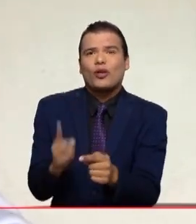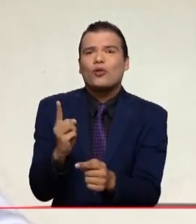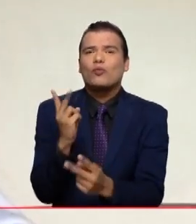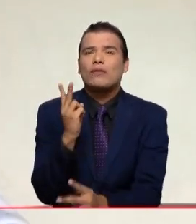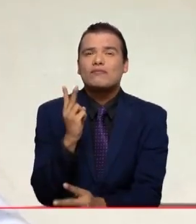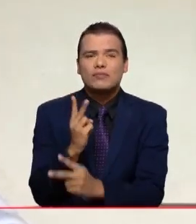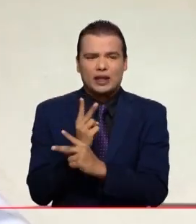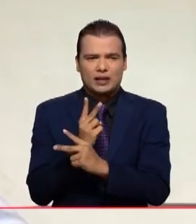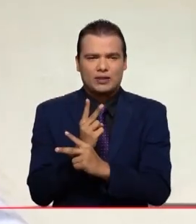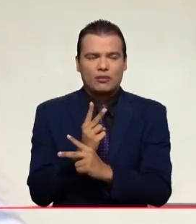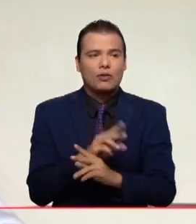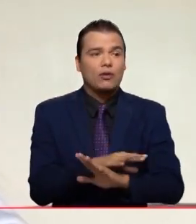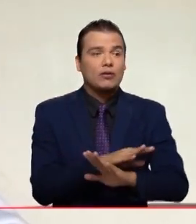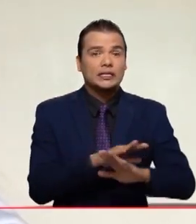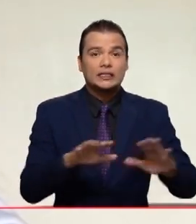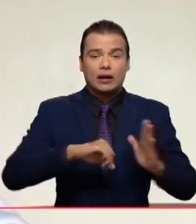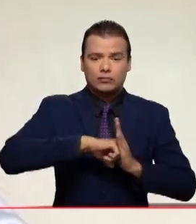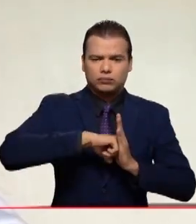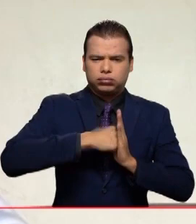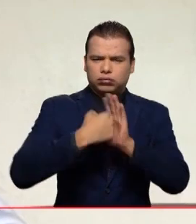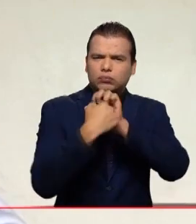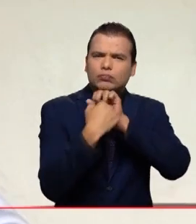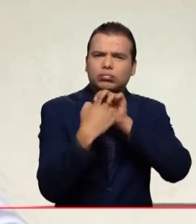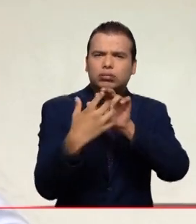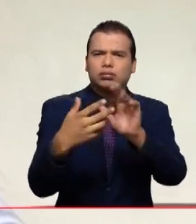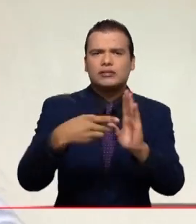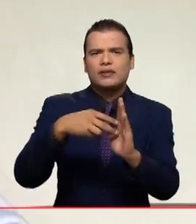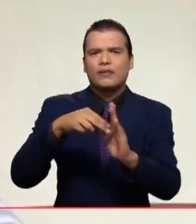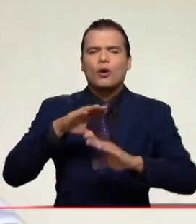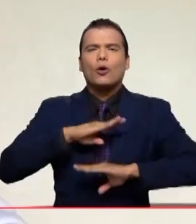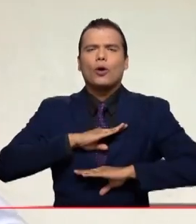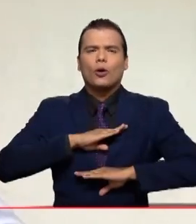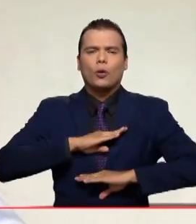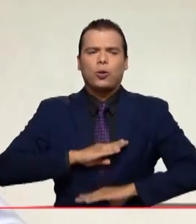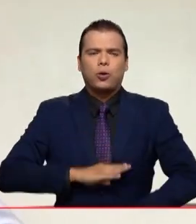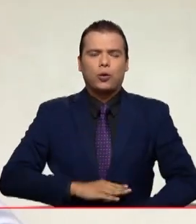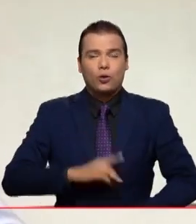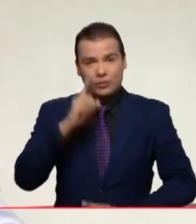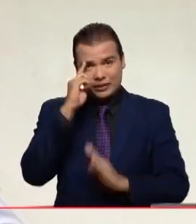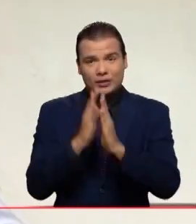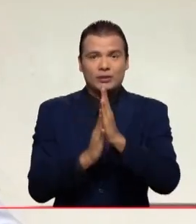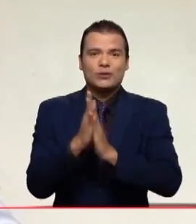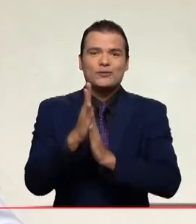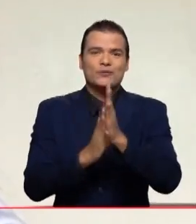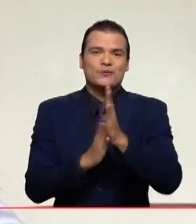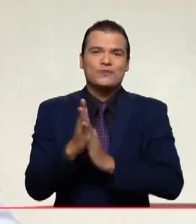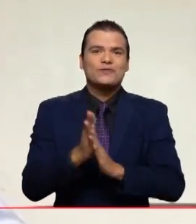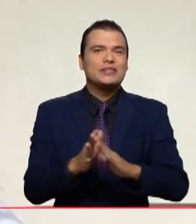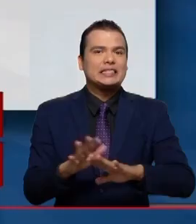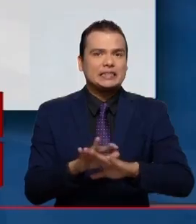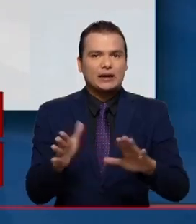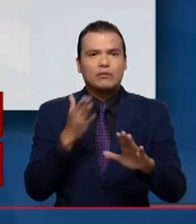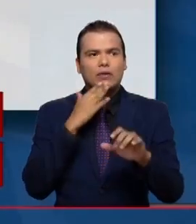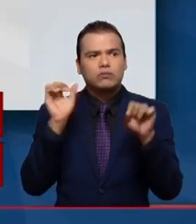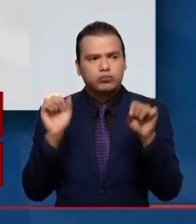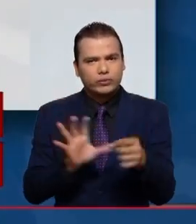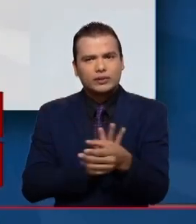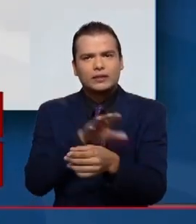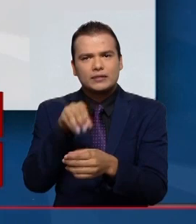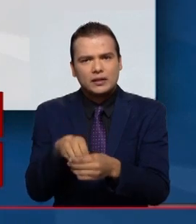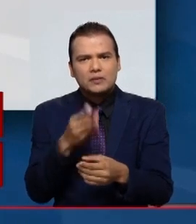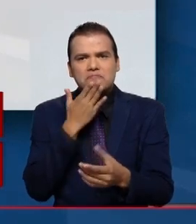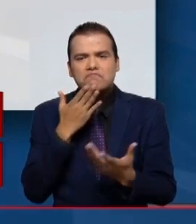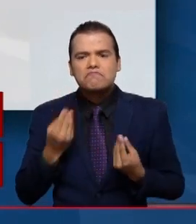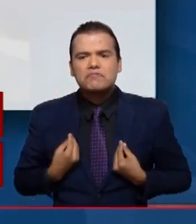un desahogo, necesitan un momento de esperanza de poder regresar a sus territorios. Asumir